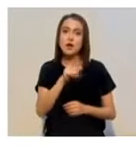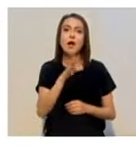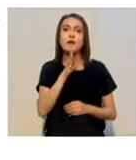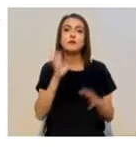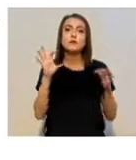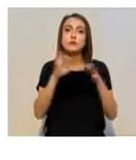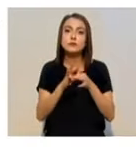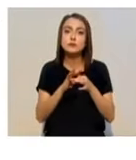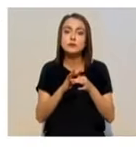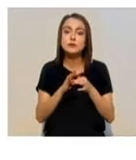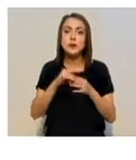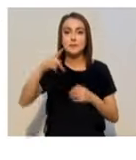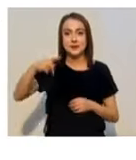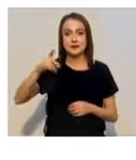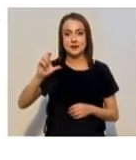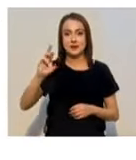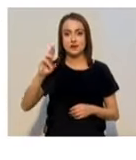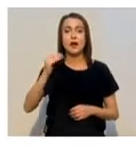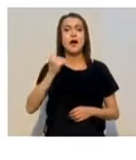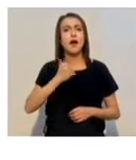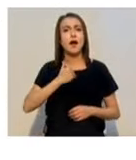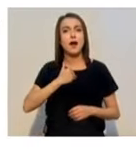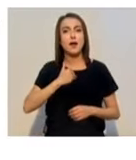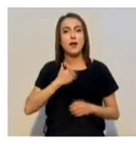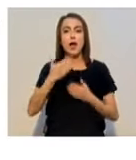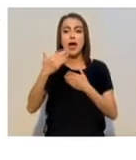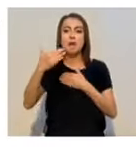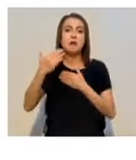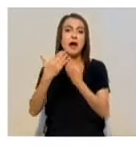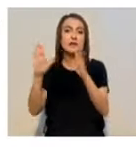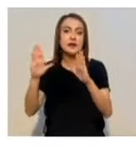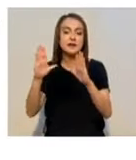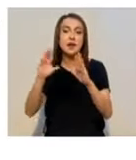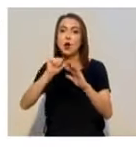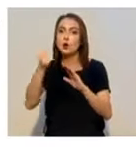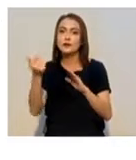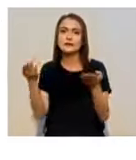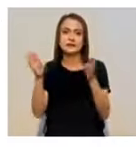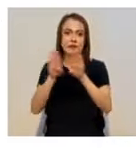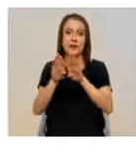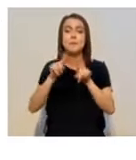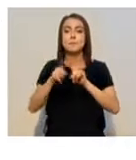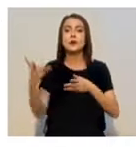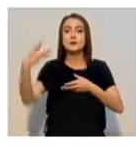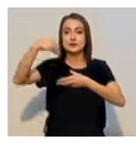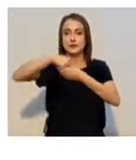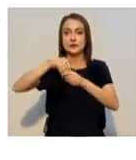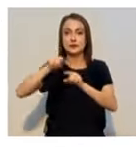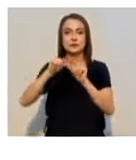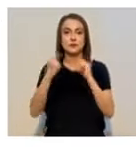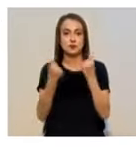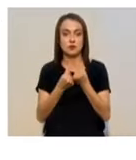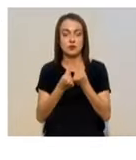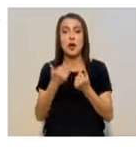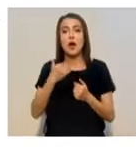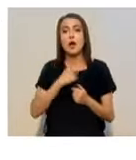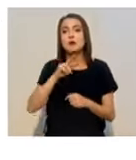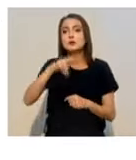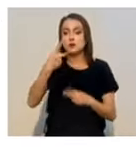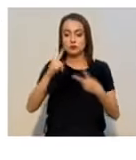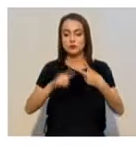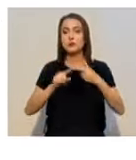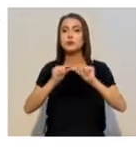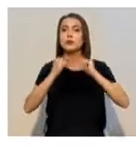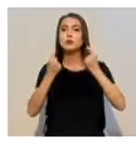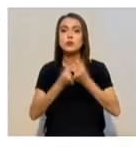de las PCR, que hay PCRs abiertas y cerradas, pero las PCR están metidas dentro de este grupo. Luego hay un segundo